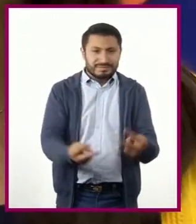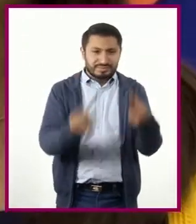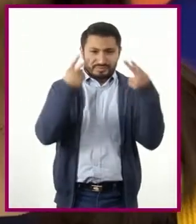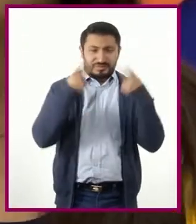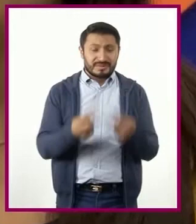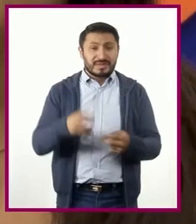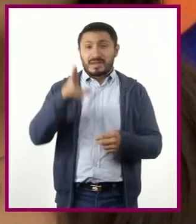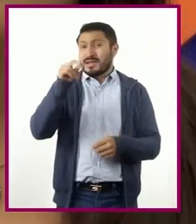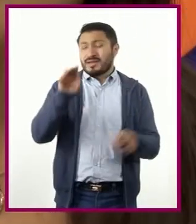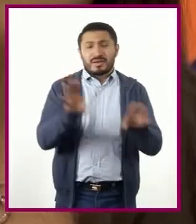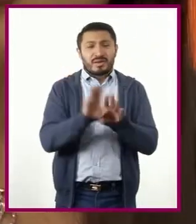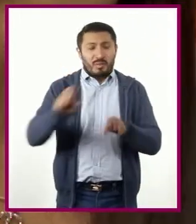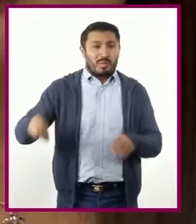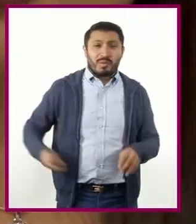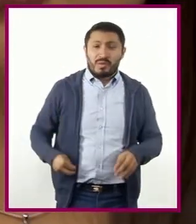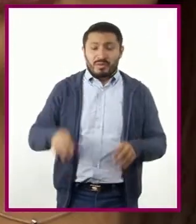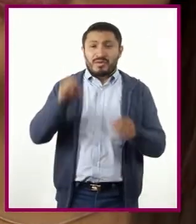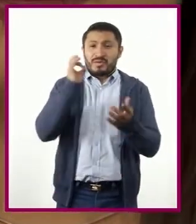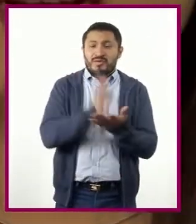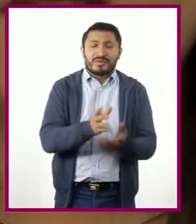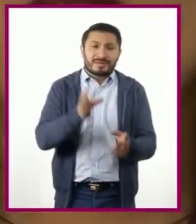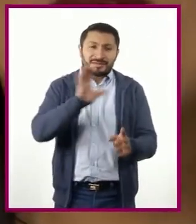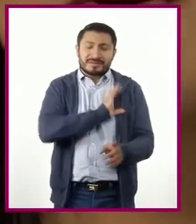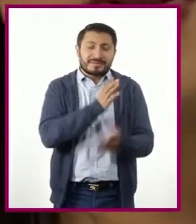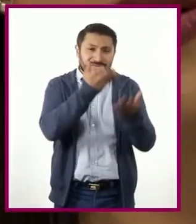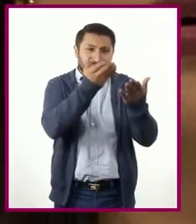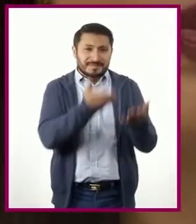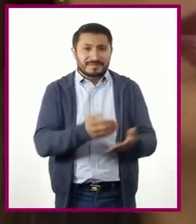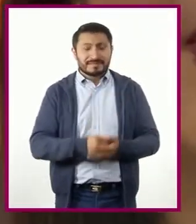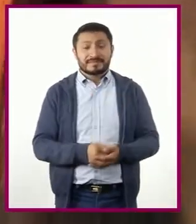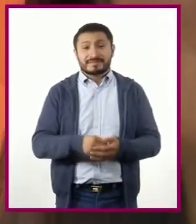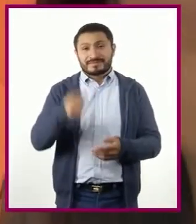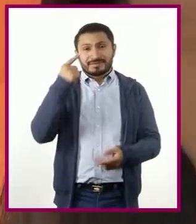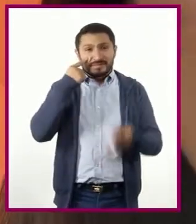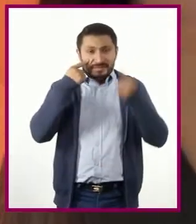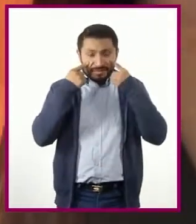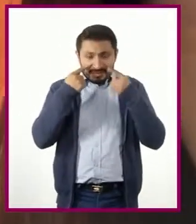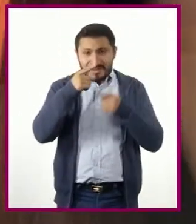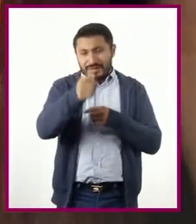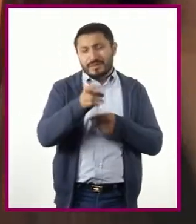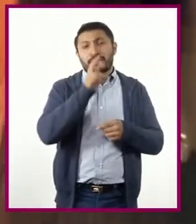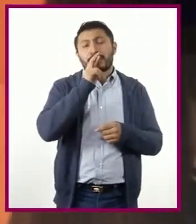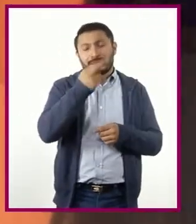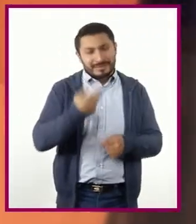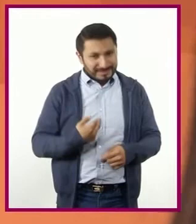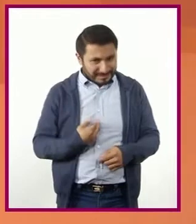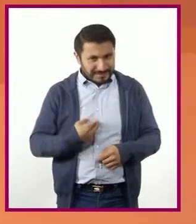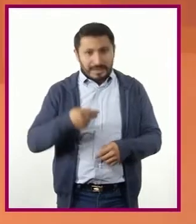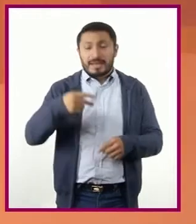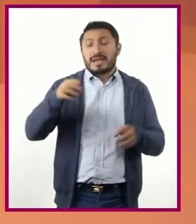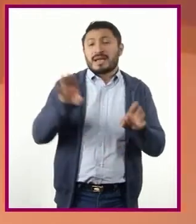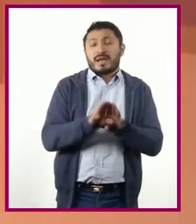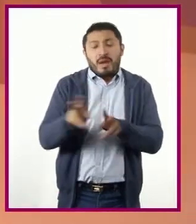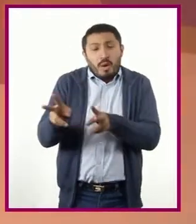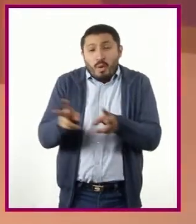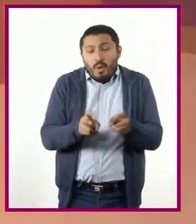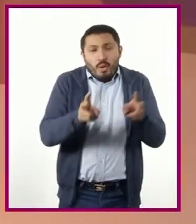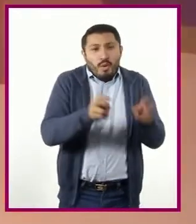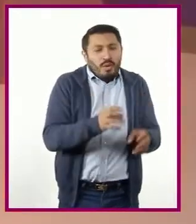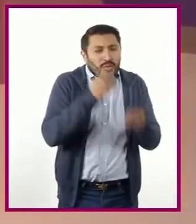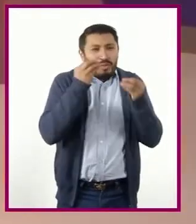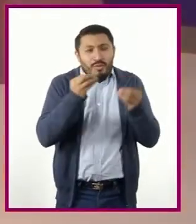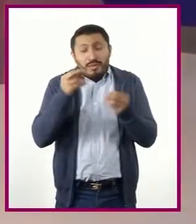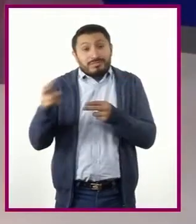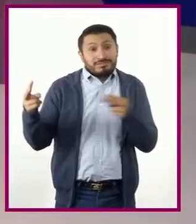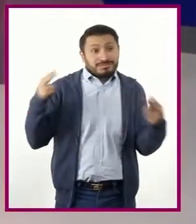no ha cometido otra culpa que adoraros. Con los ojos podréis responderme, a hurto de los muchos que siempre os